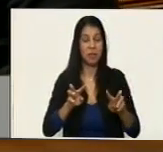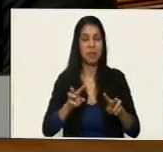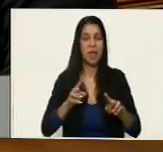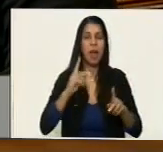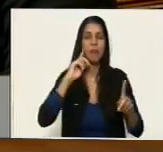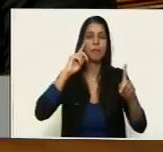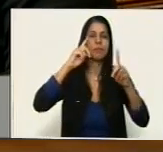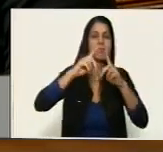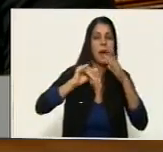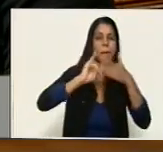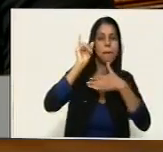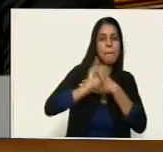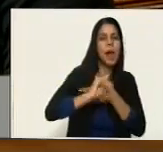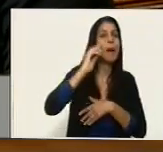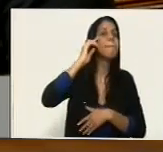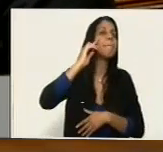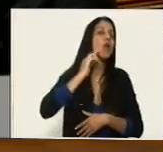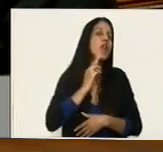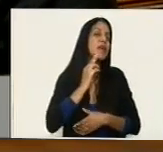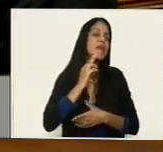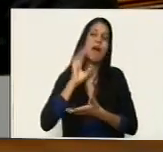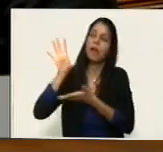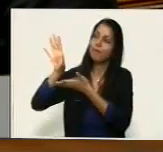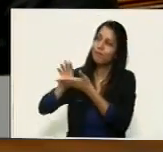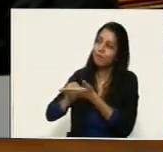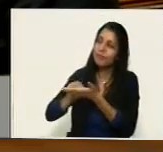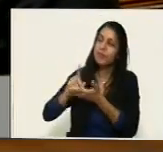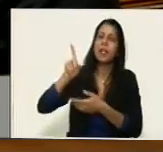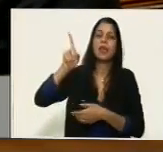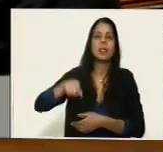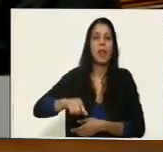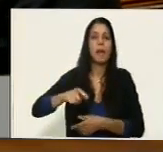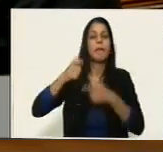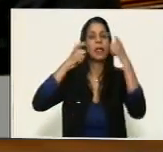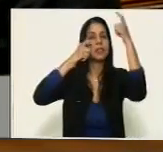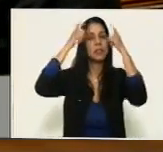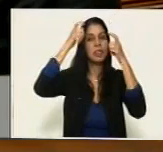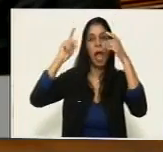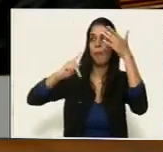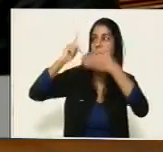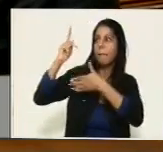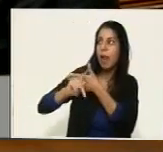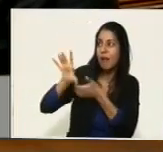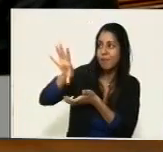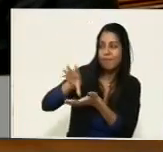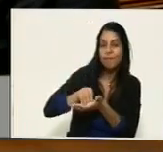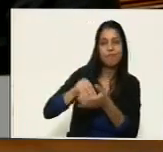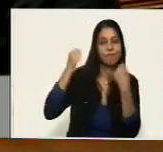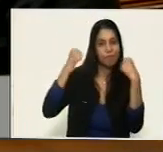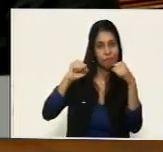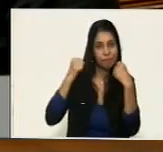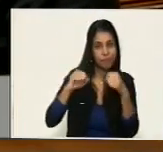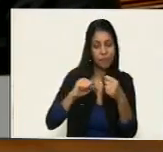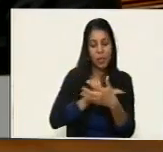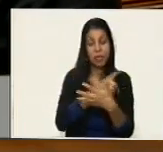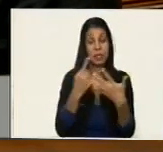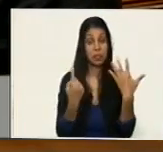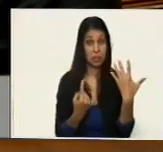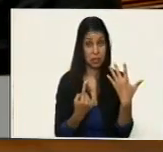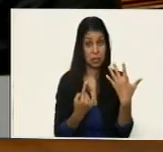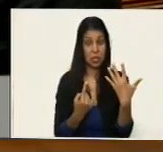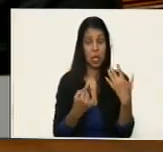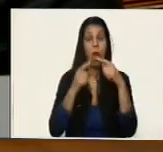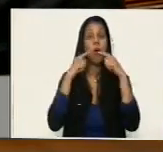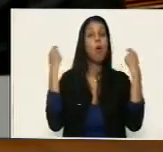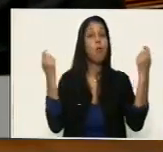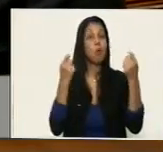político del padre libertador Simón Bolívar y del comandante Hugo Chávez Frías. Sexto, publíquese